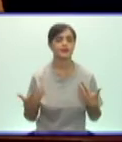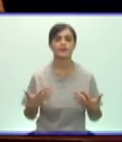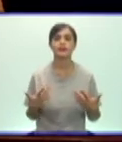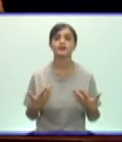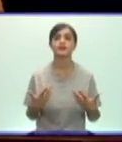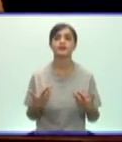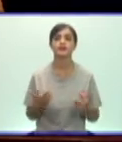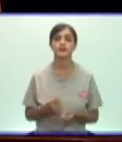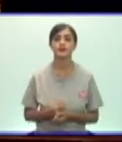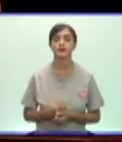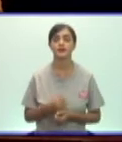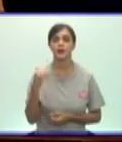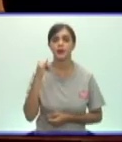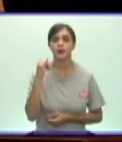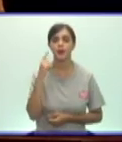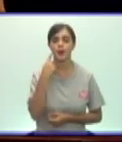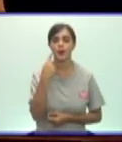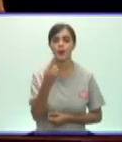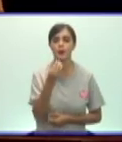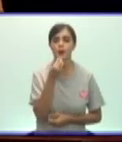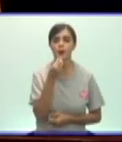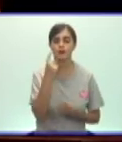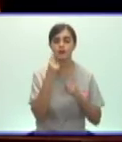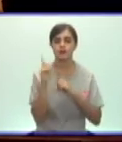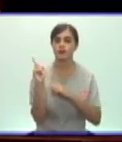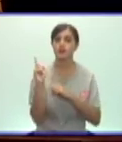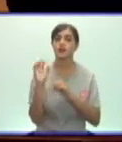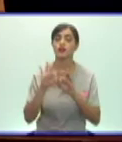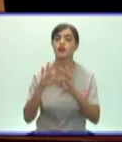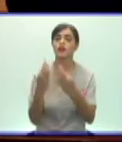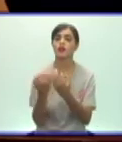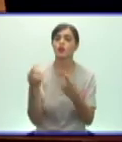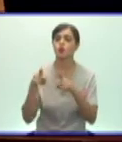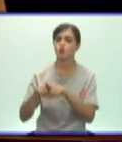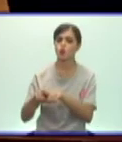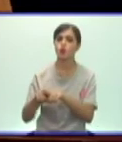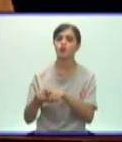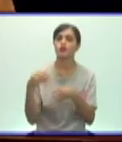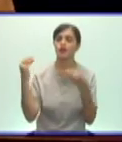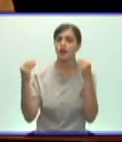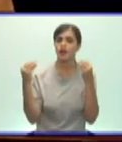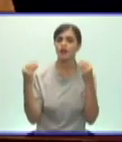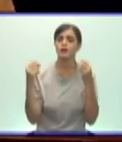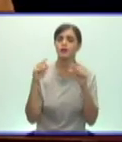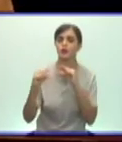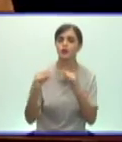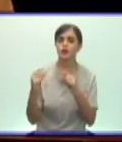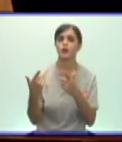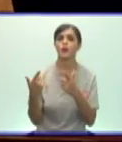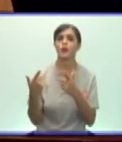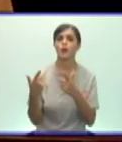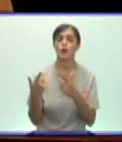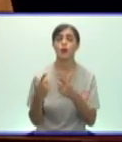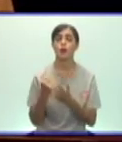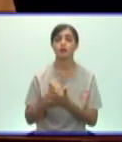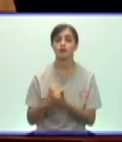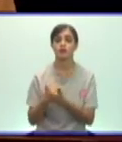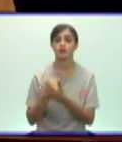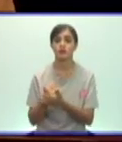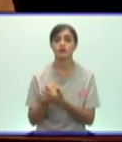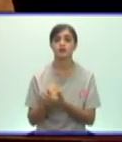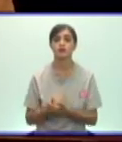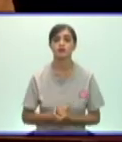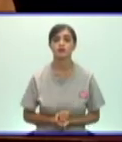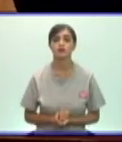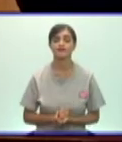y poderla observar de manera íntegra allí en familia y luego hacer un análisis, una reflexión, y que esto va a contribuir sin lugar a dudas